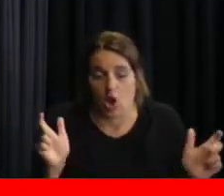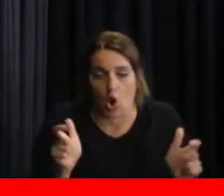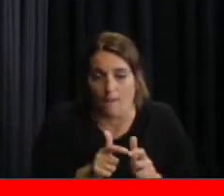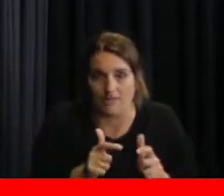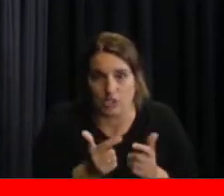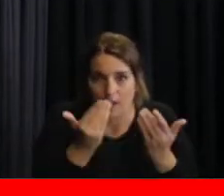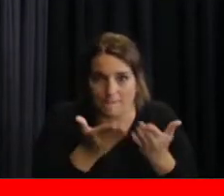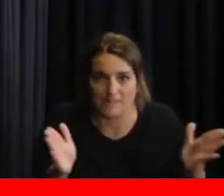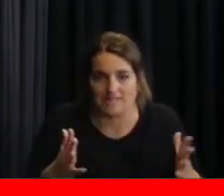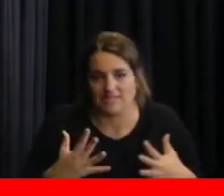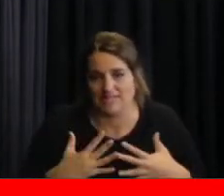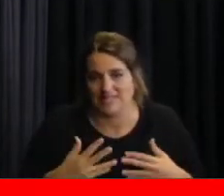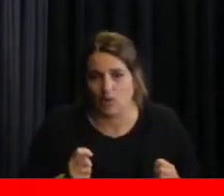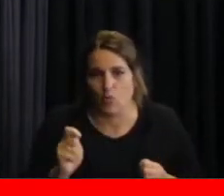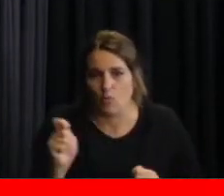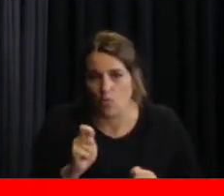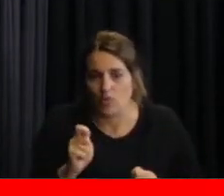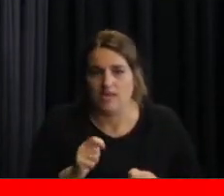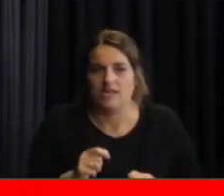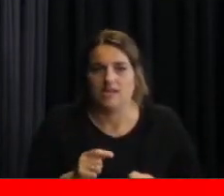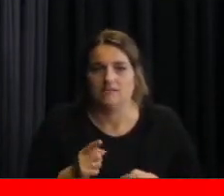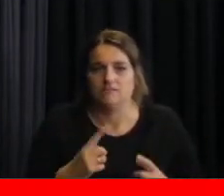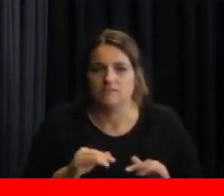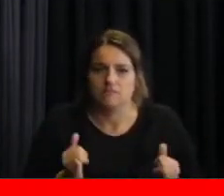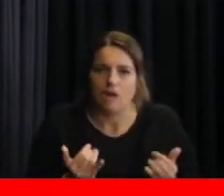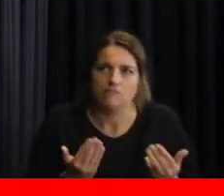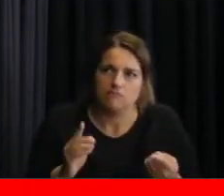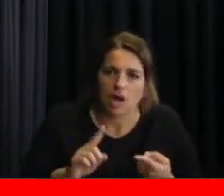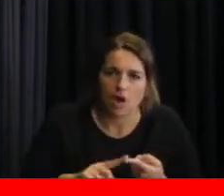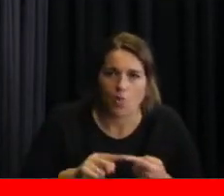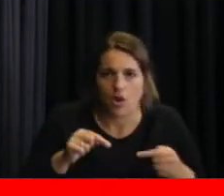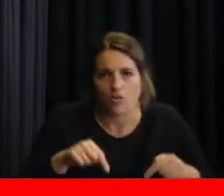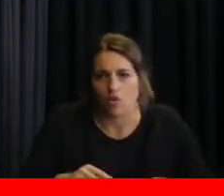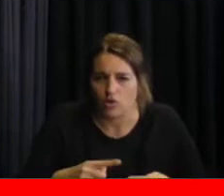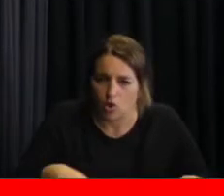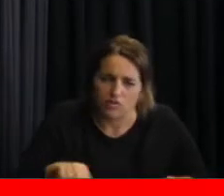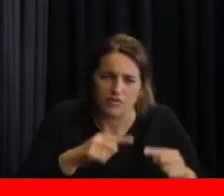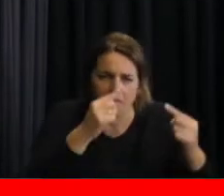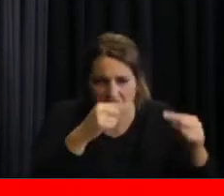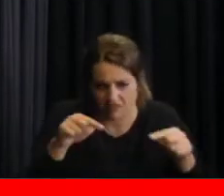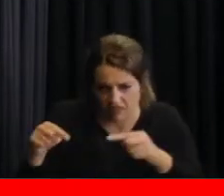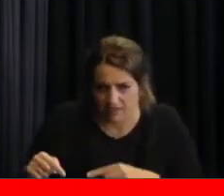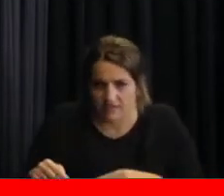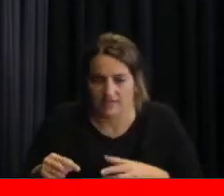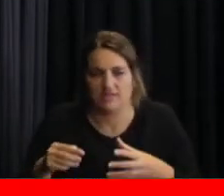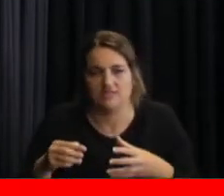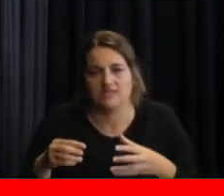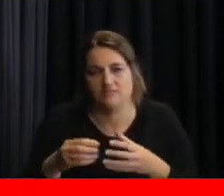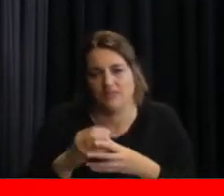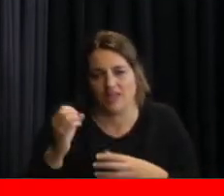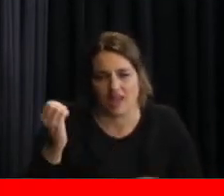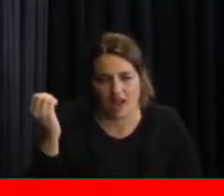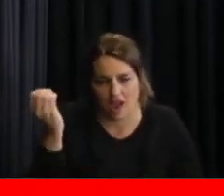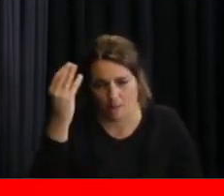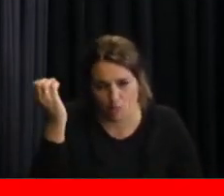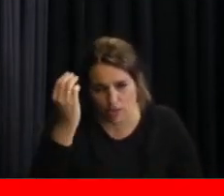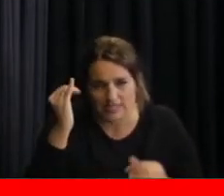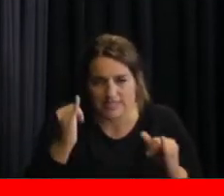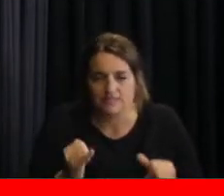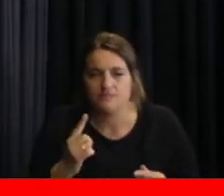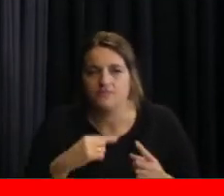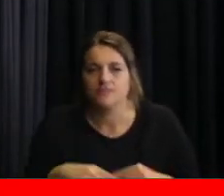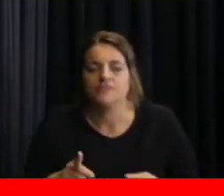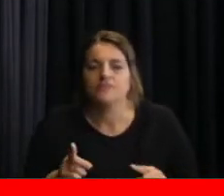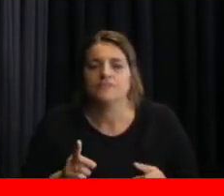se creó una comisión especial integrada entre otros por el ministerio de salud pública el ministerio de desarrollo social y hace